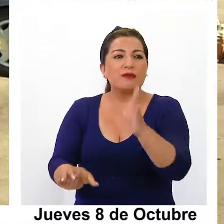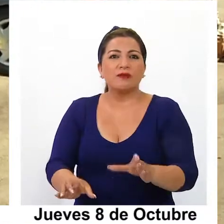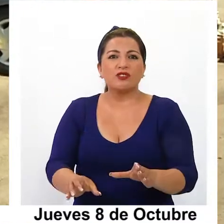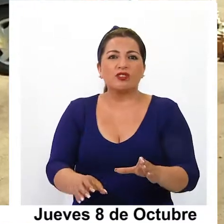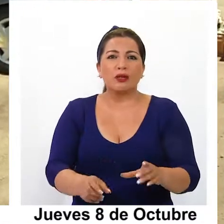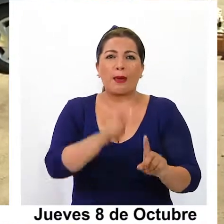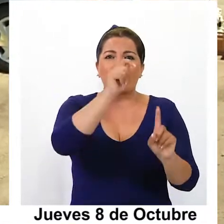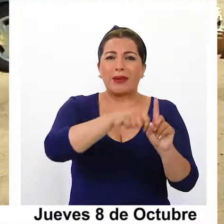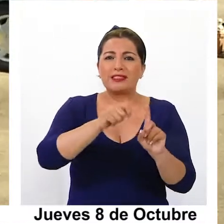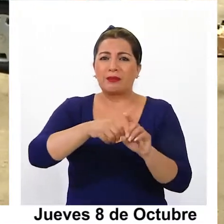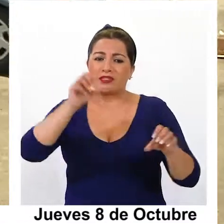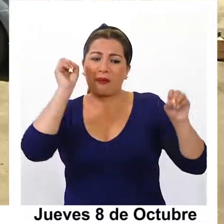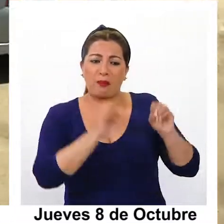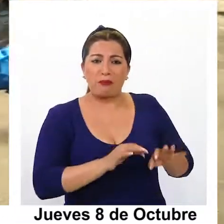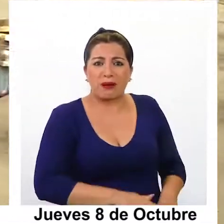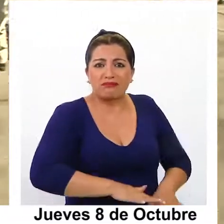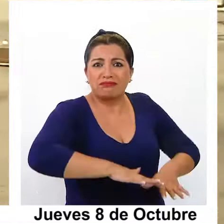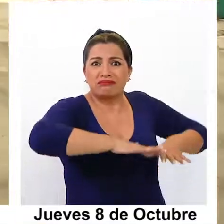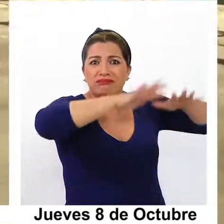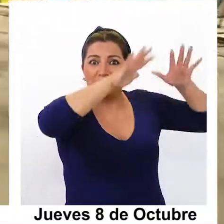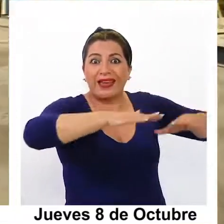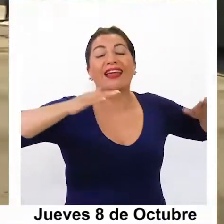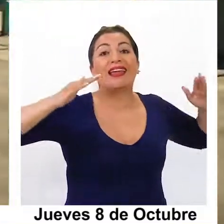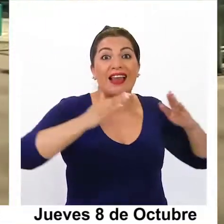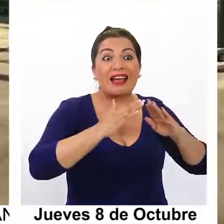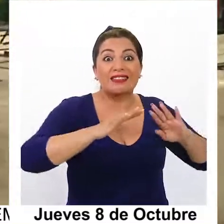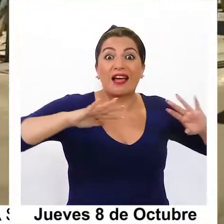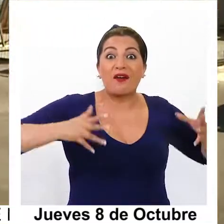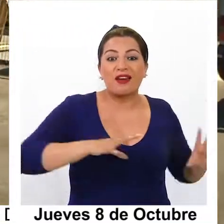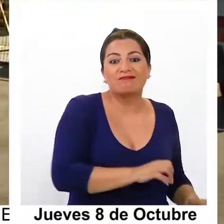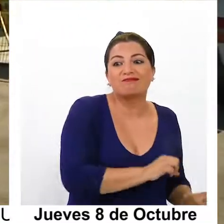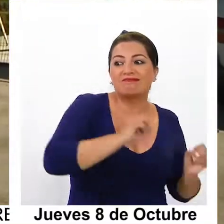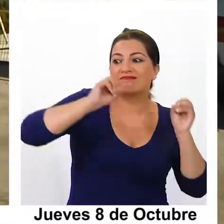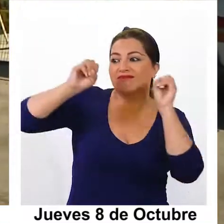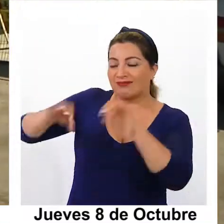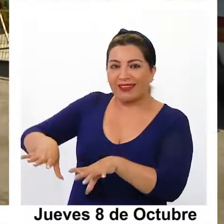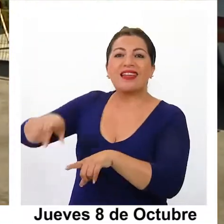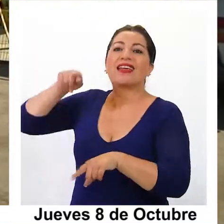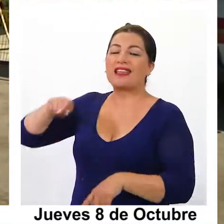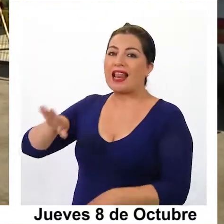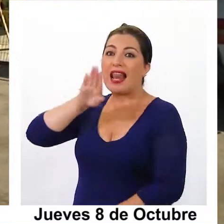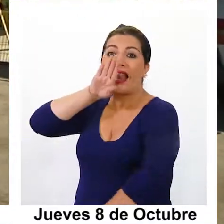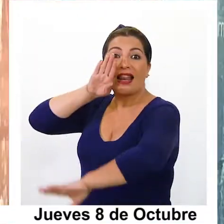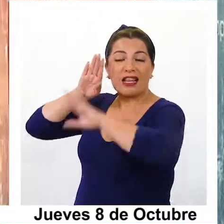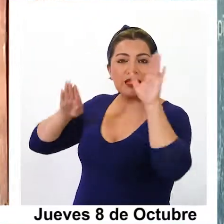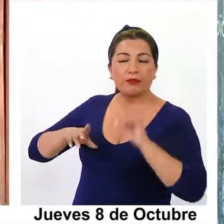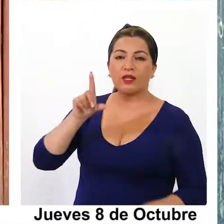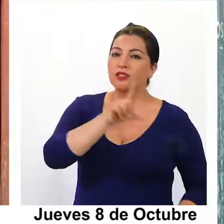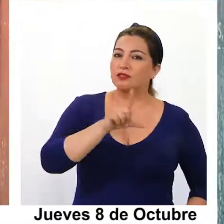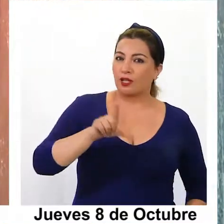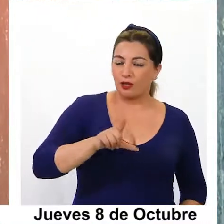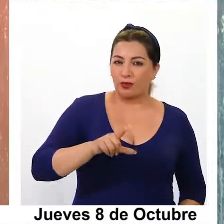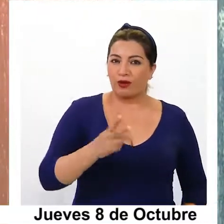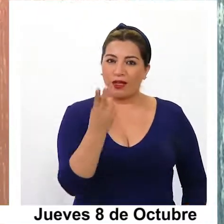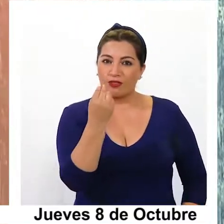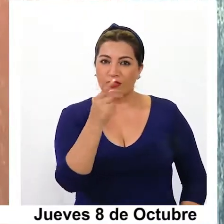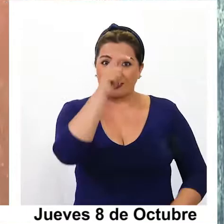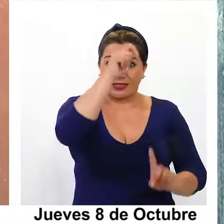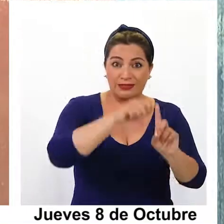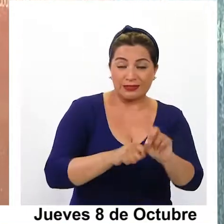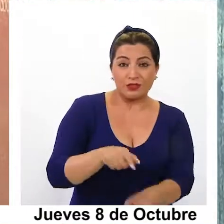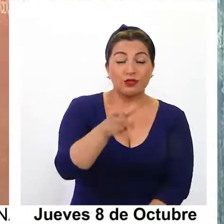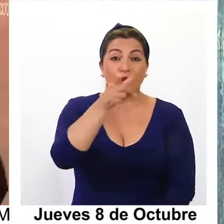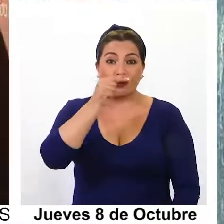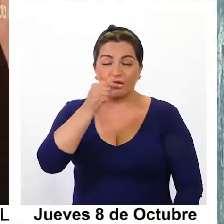acumularon durante varios meses sus residuos en casa podrán acceder a este punto limpio y, desde el lunes 12 de